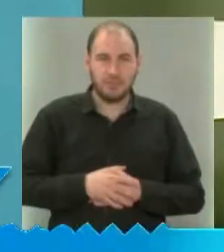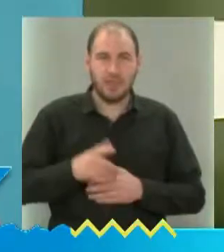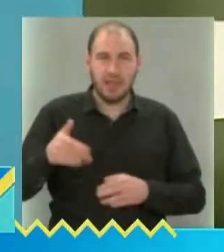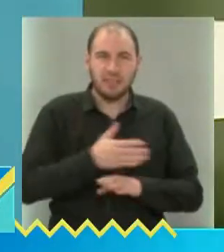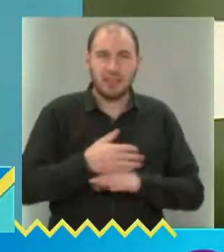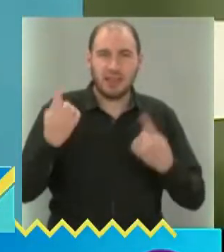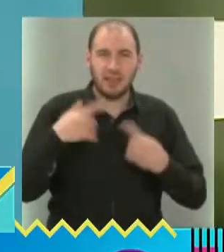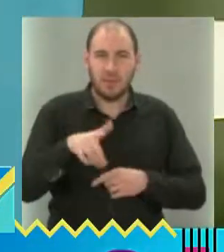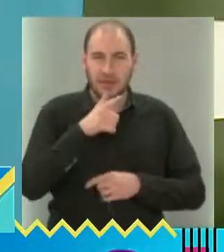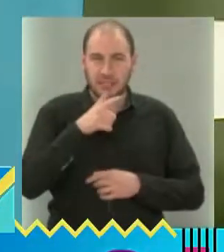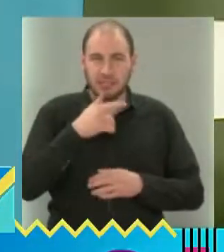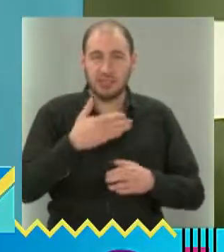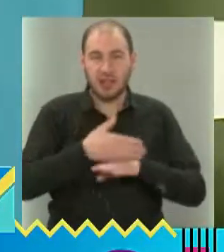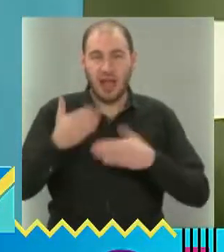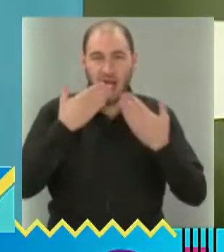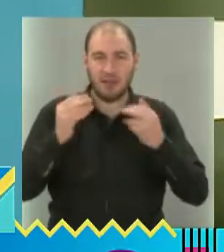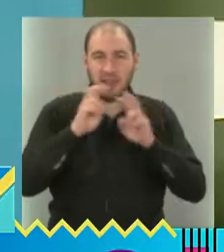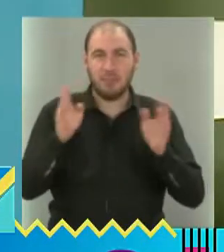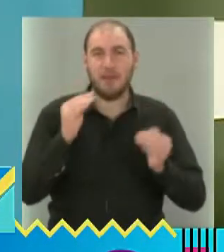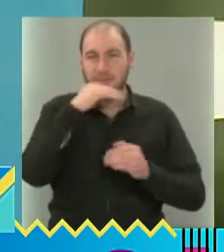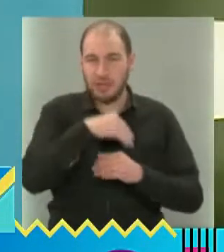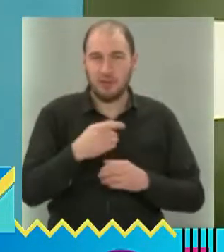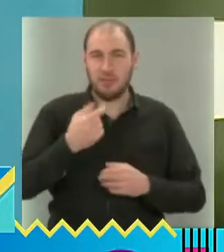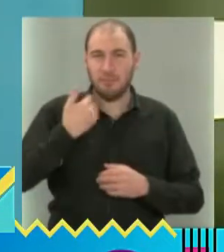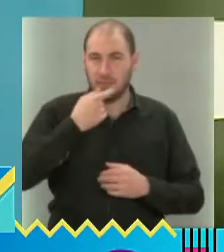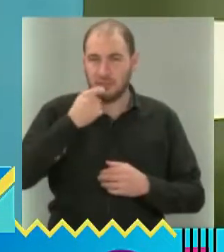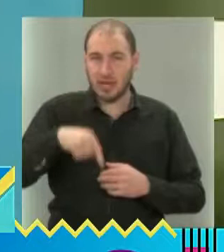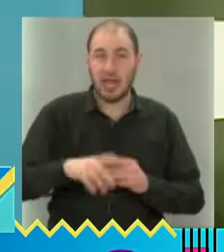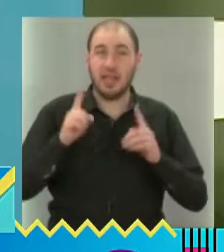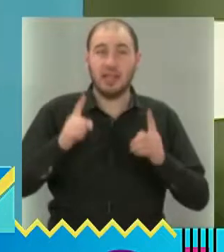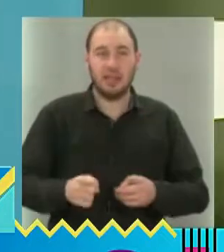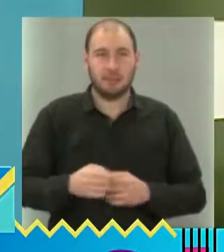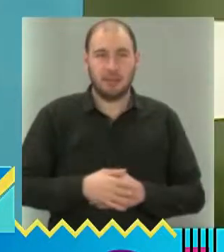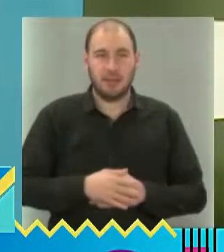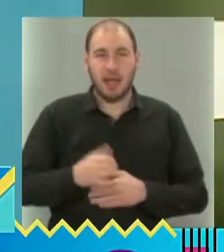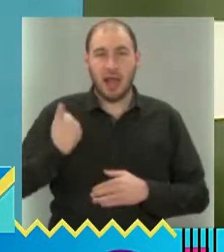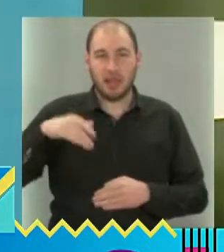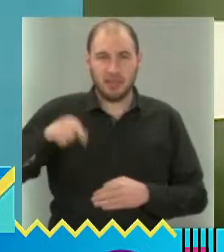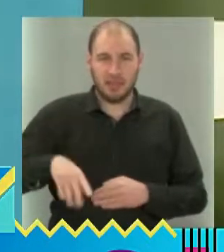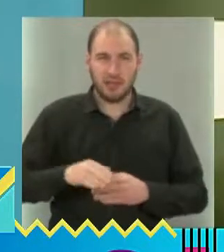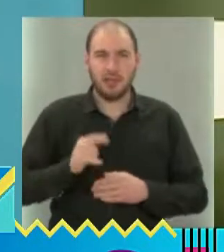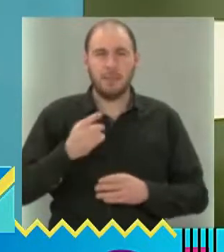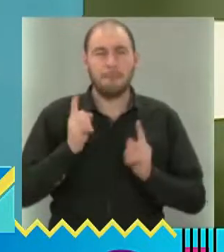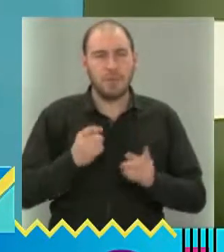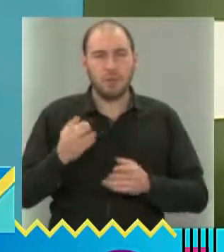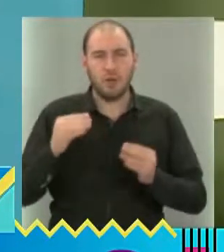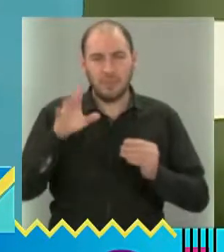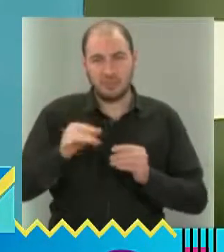Continuamos en Distintos Parecidos y seguimos hablando de la vitivinicultura en nuestra provincia y por supuesto también en el país. Y retomo algo que